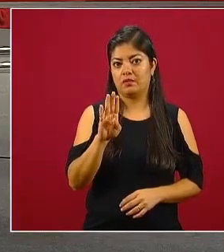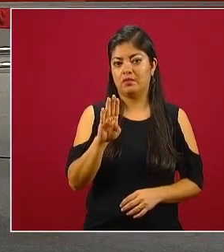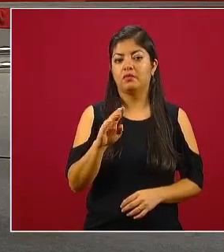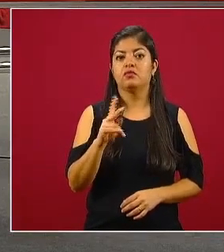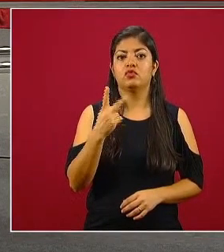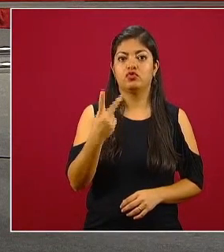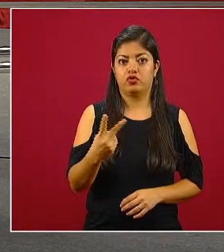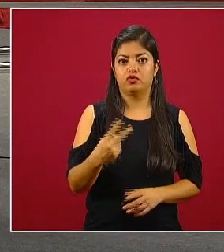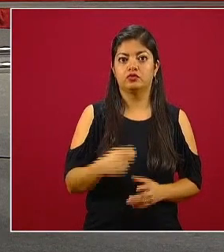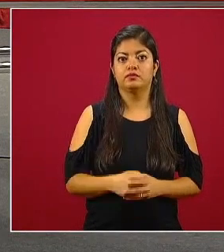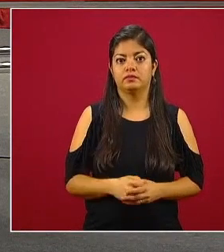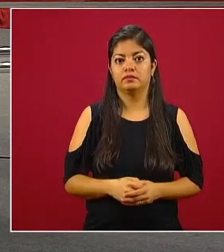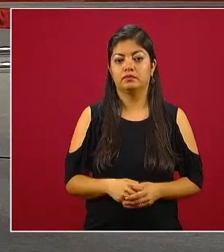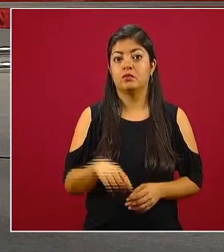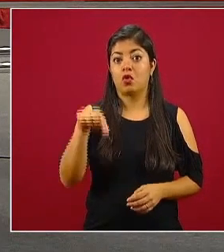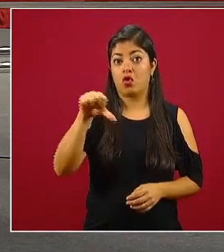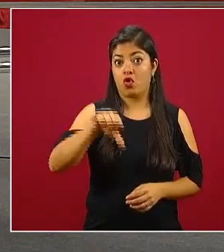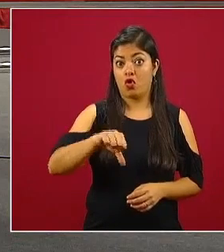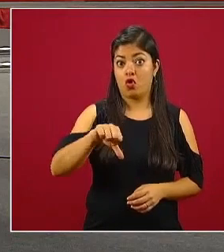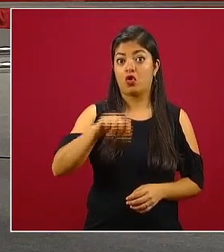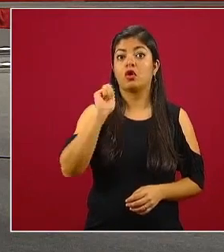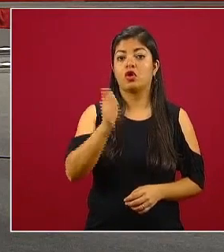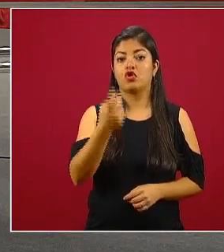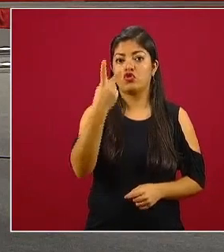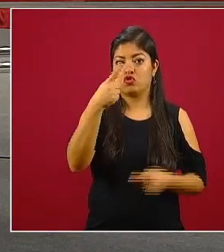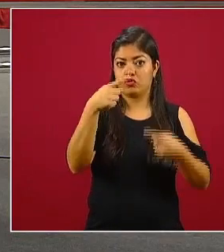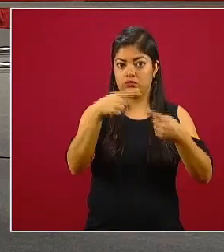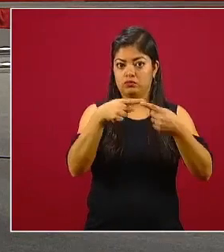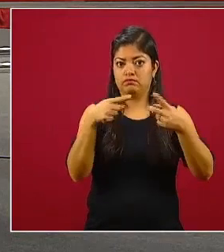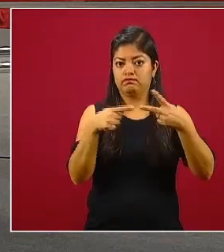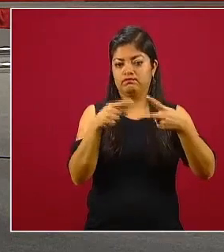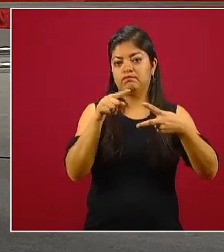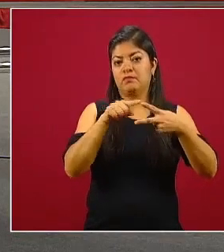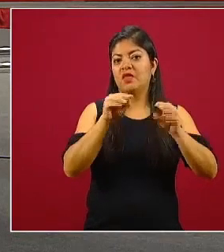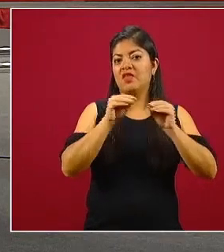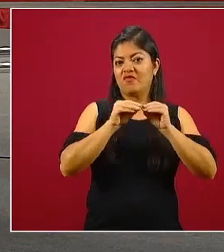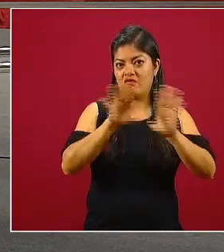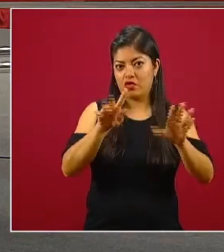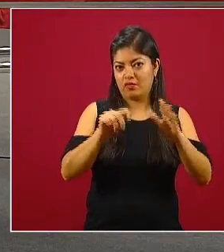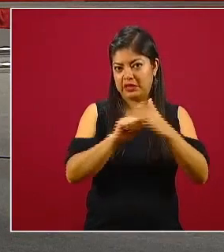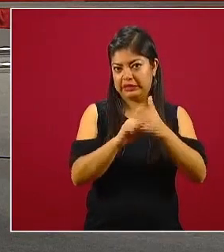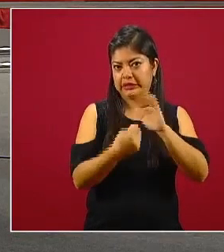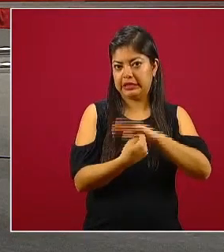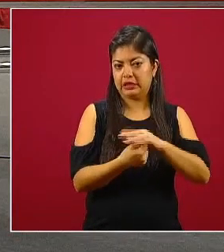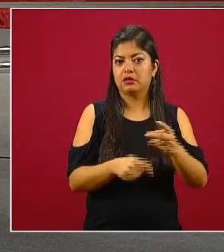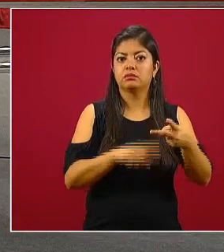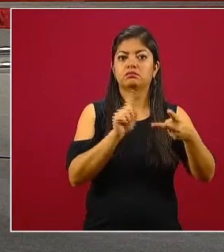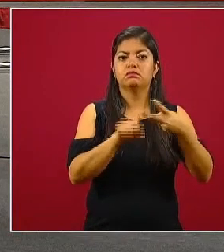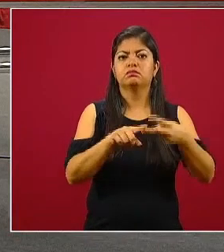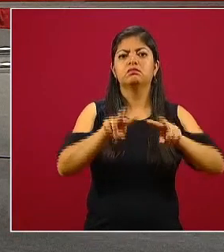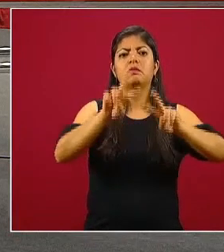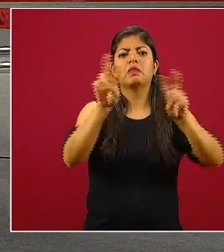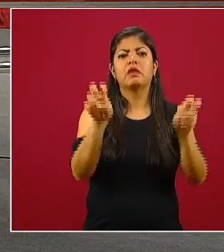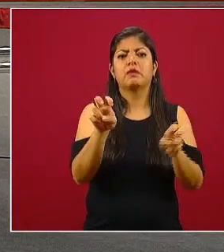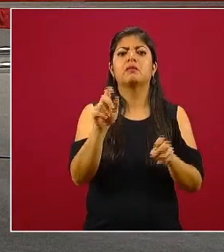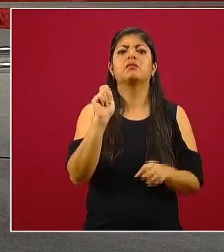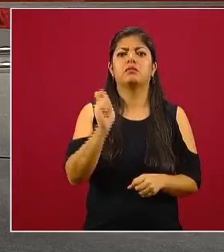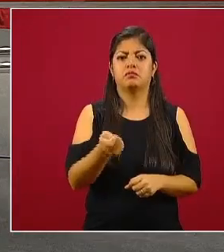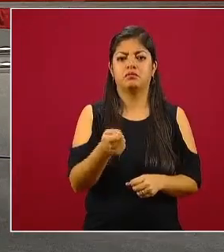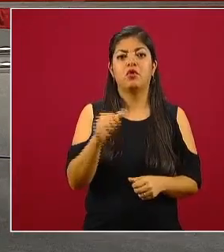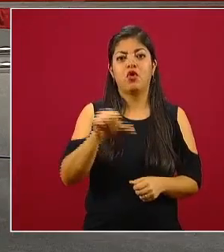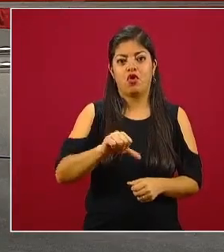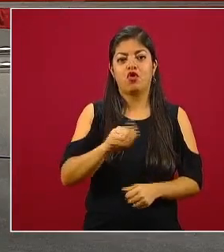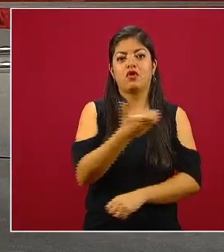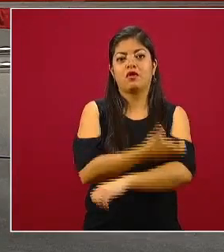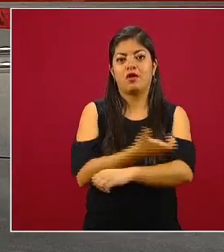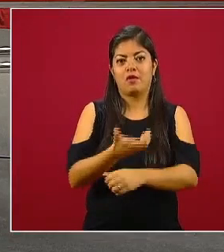Hoy nos vamos a enfocar a dos elementos. El primero es el informe técnico y el segundo, la parte temática. Tenemos el privilegio de que